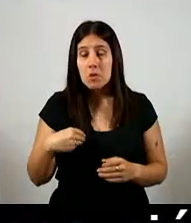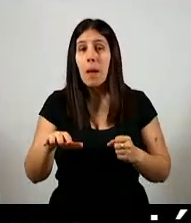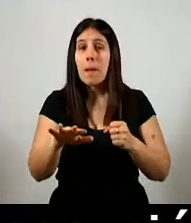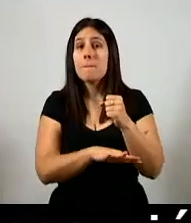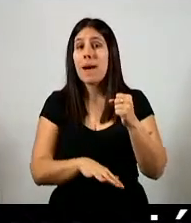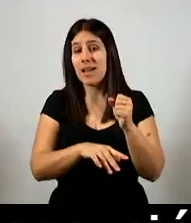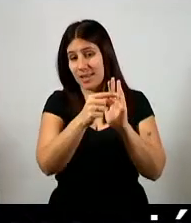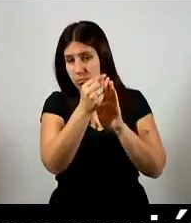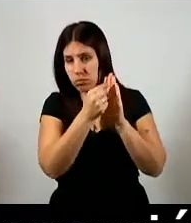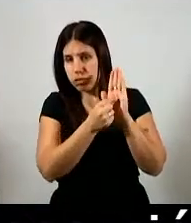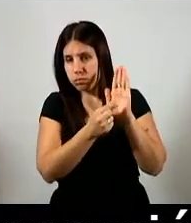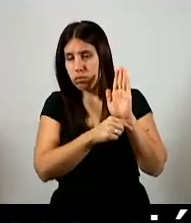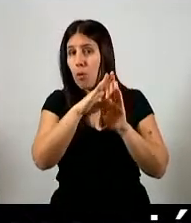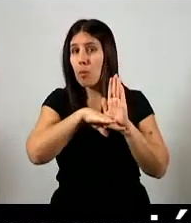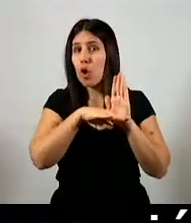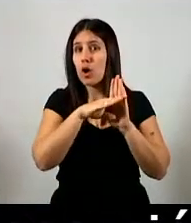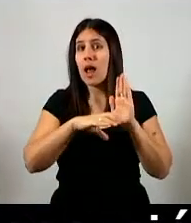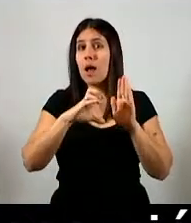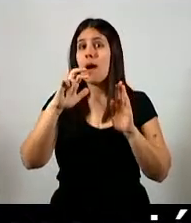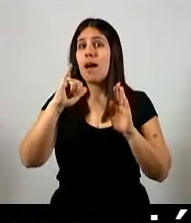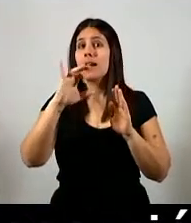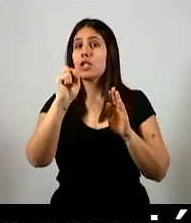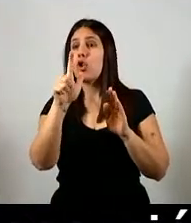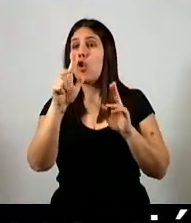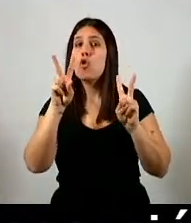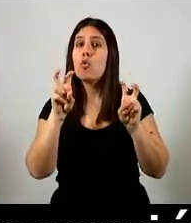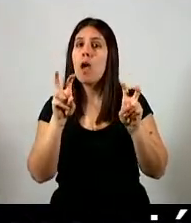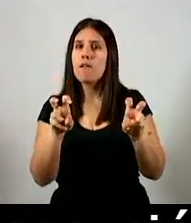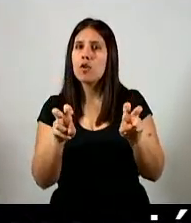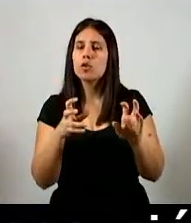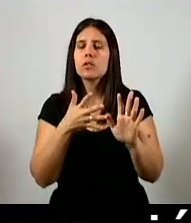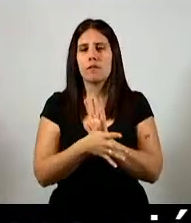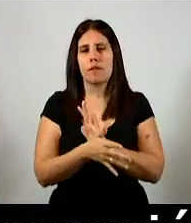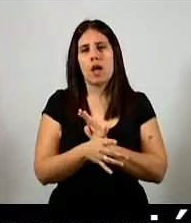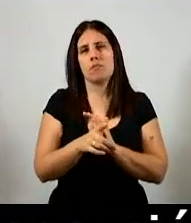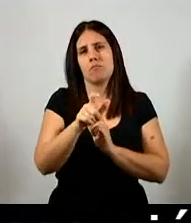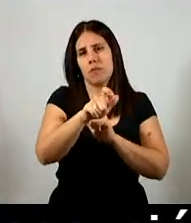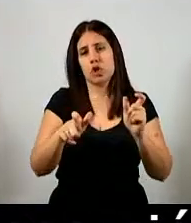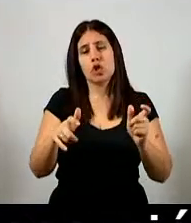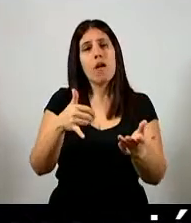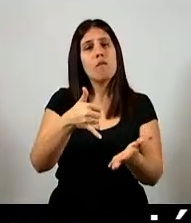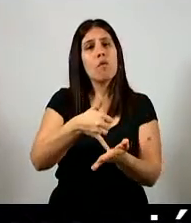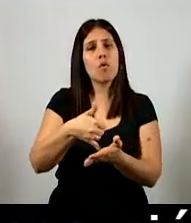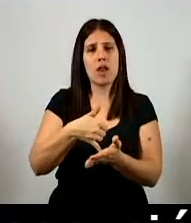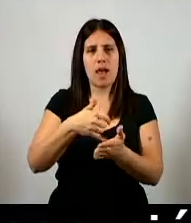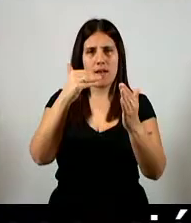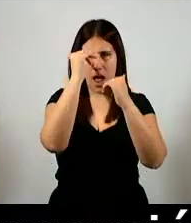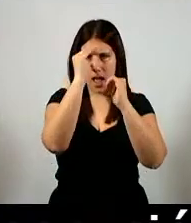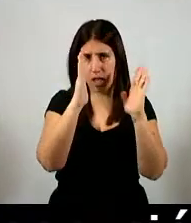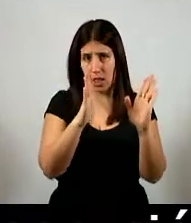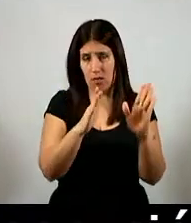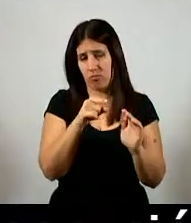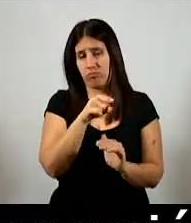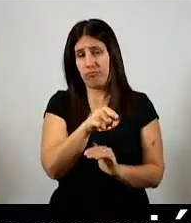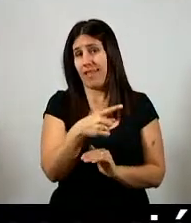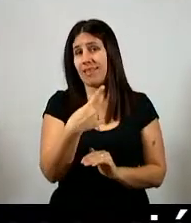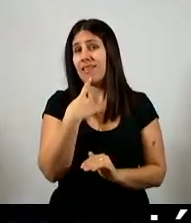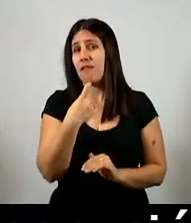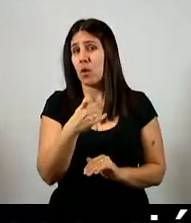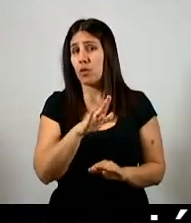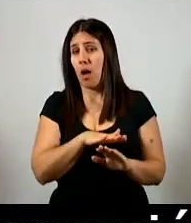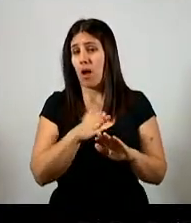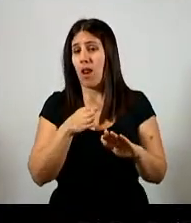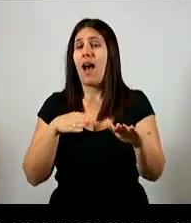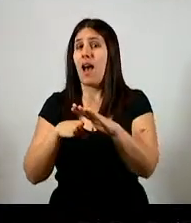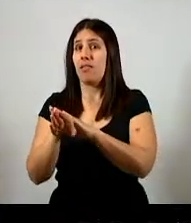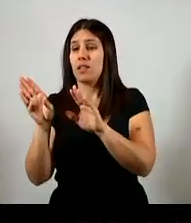esperamos atender a más de 400 personas de colectivos vulnerables, que son los que tienen más dificultades de acceso tanto a la